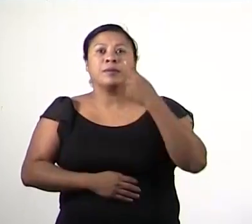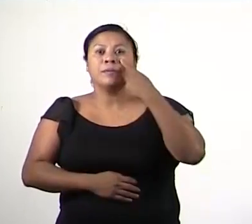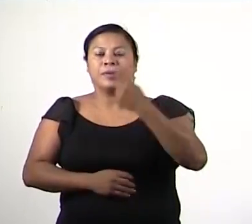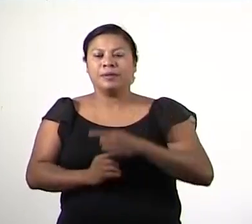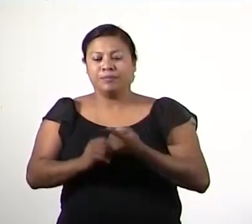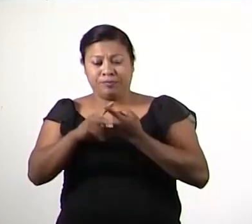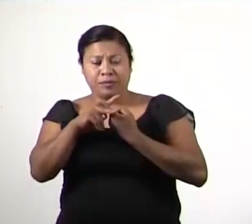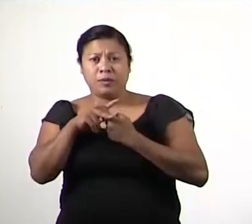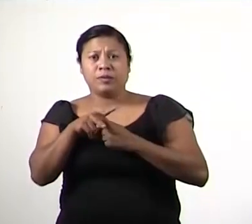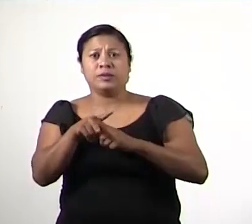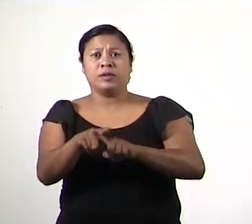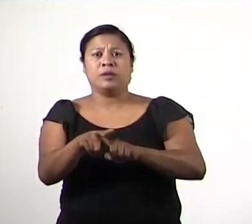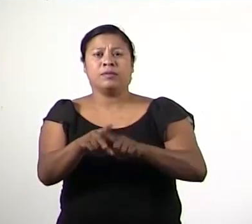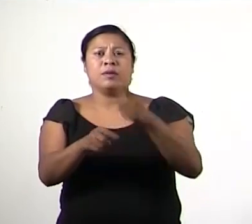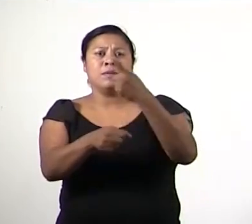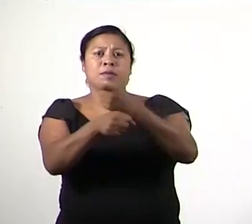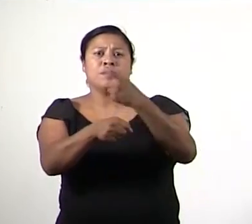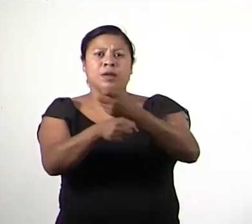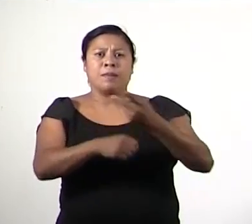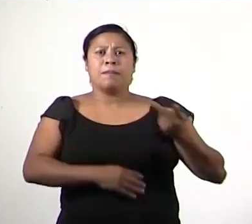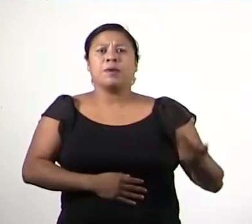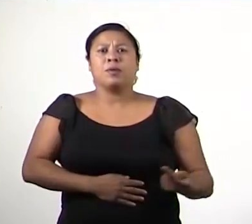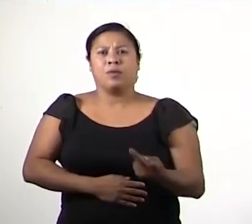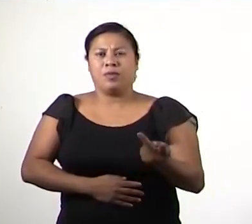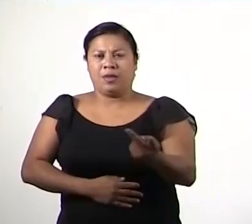iniciar con la primera pregunta.